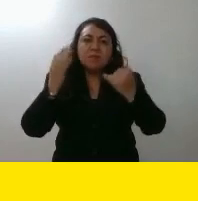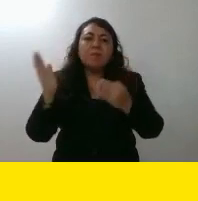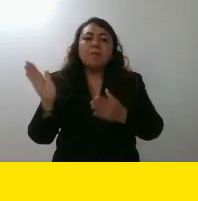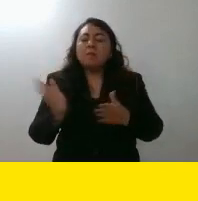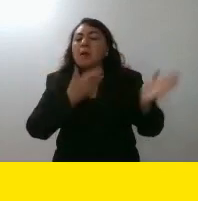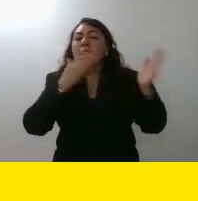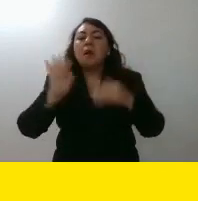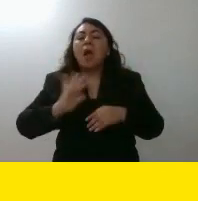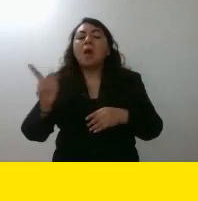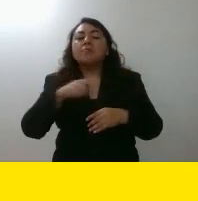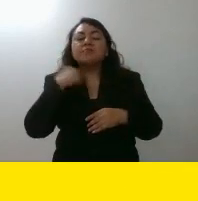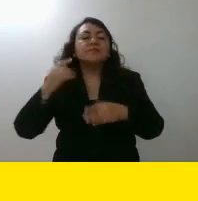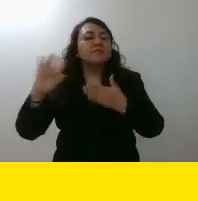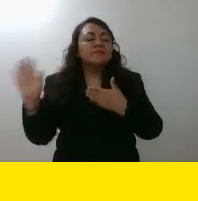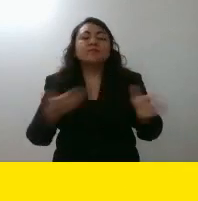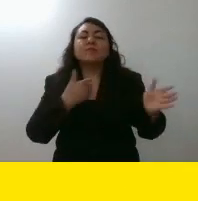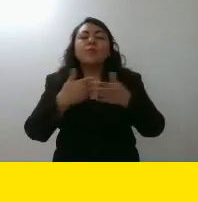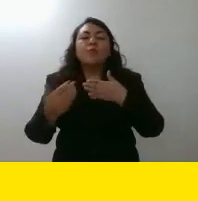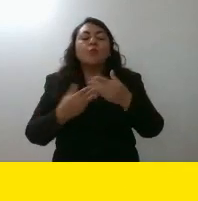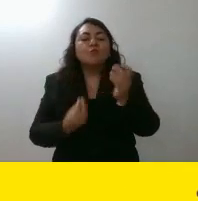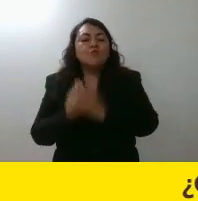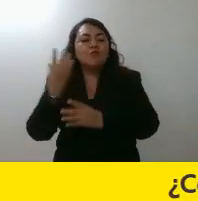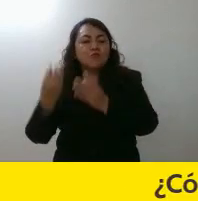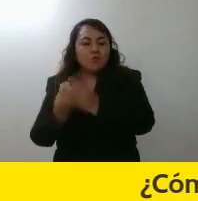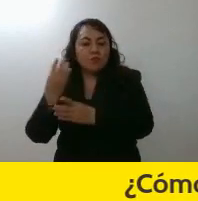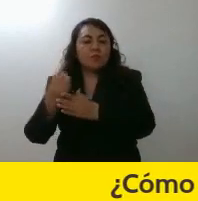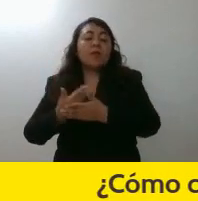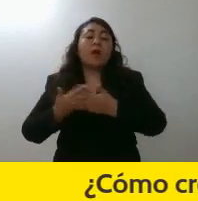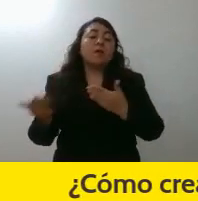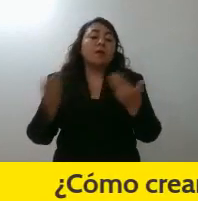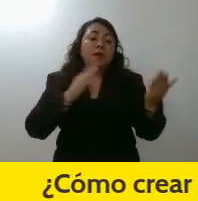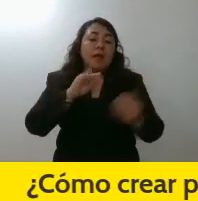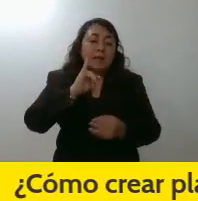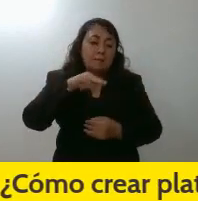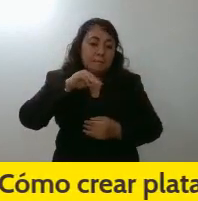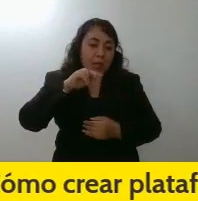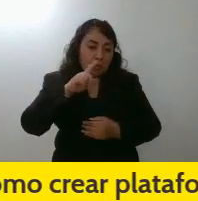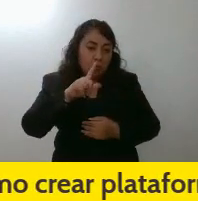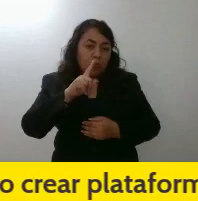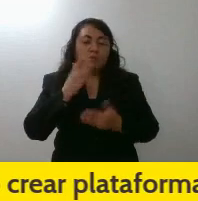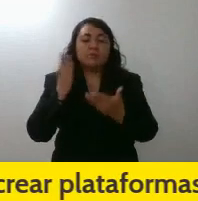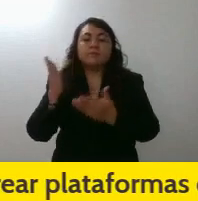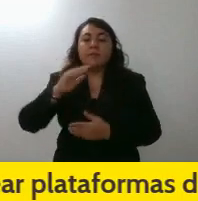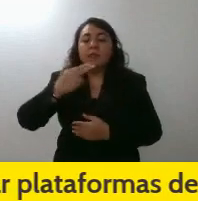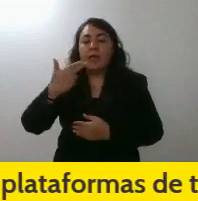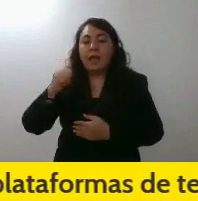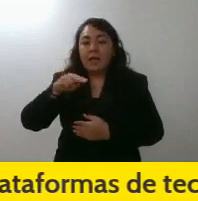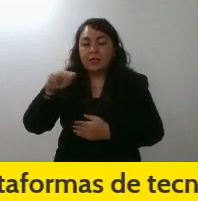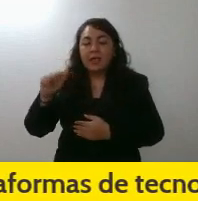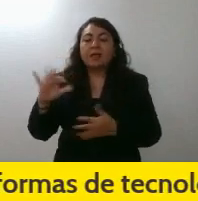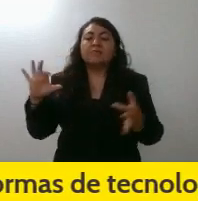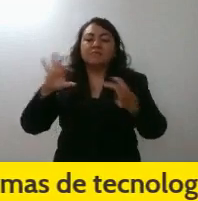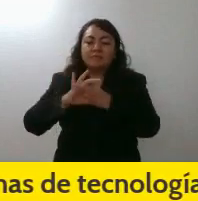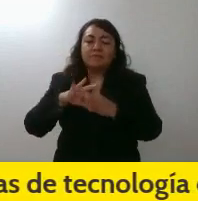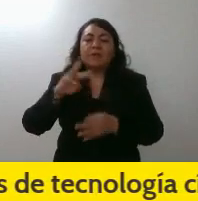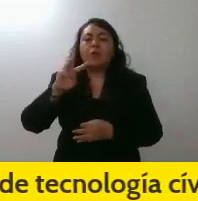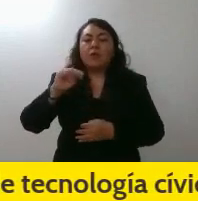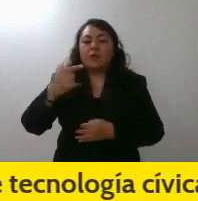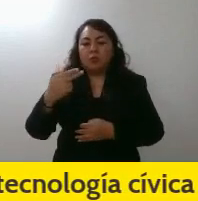por esto? La idea entonces es conversar con Imanol y con Hanna de la mano de Wingu, de Fundación